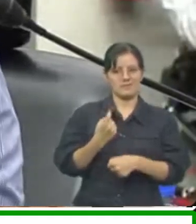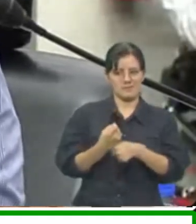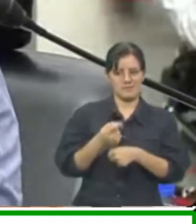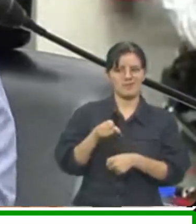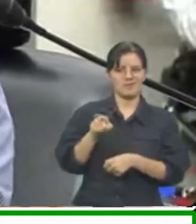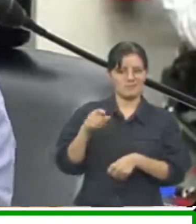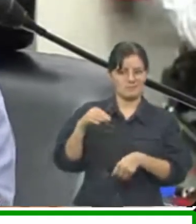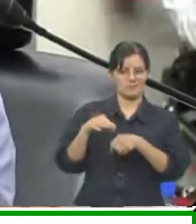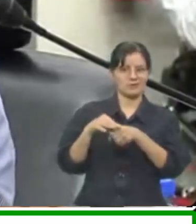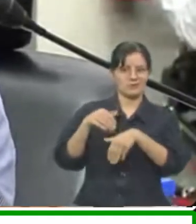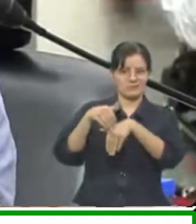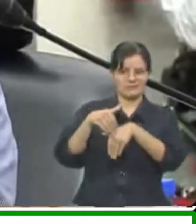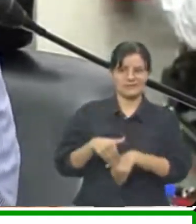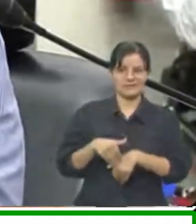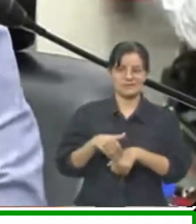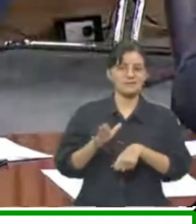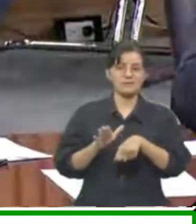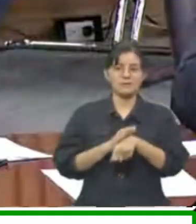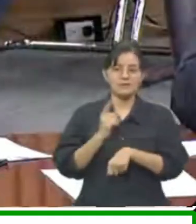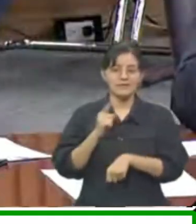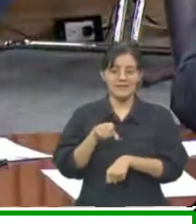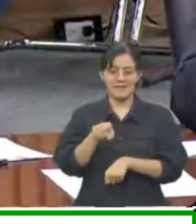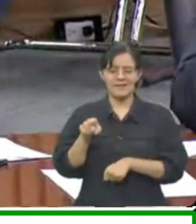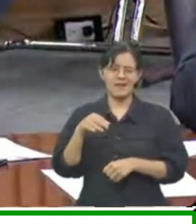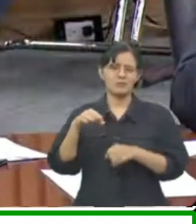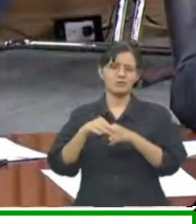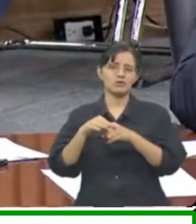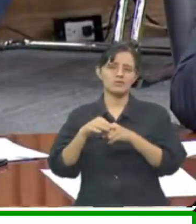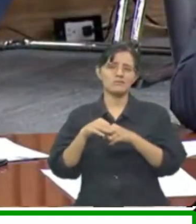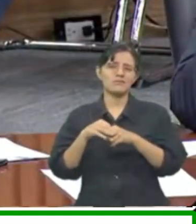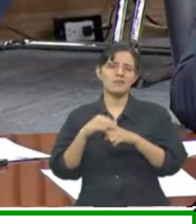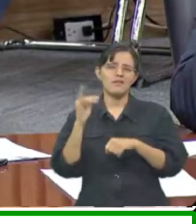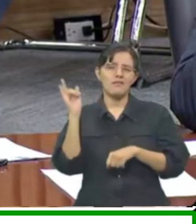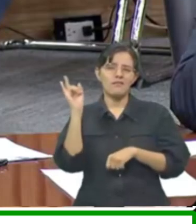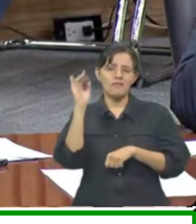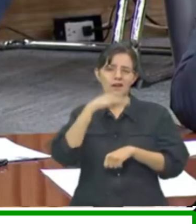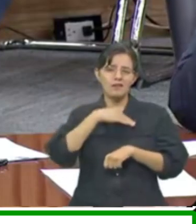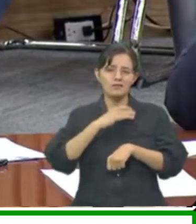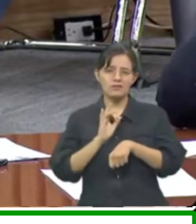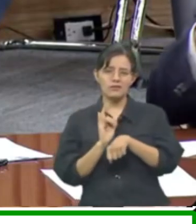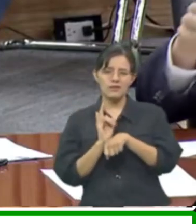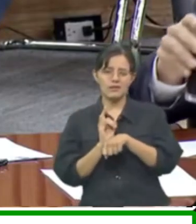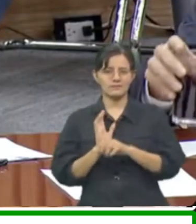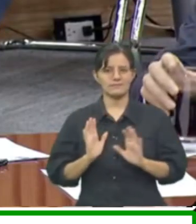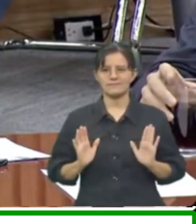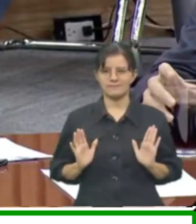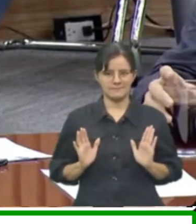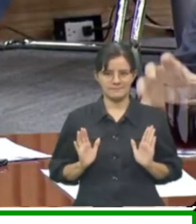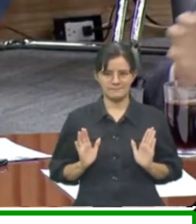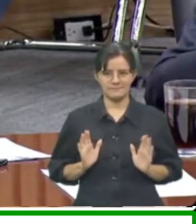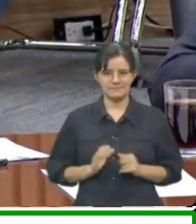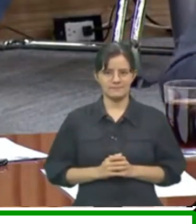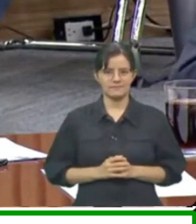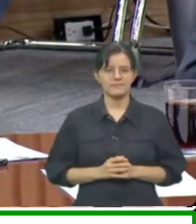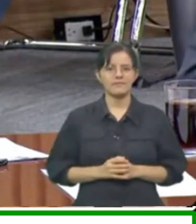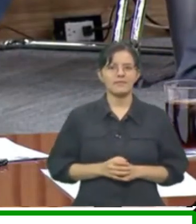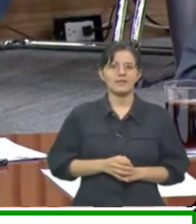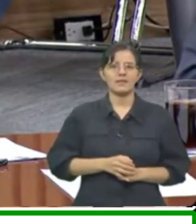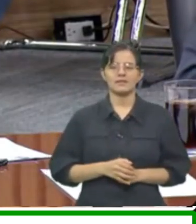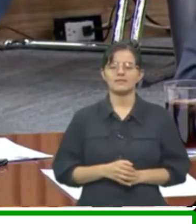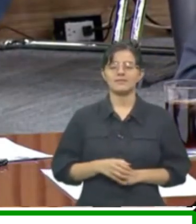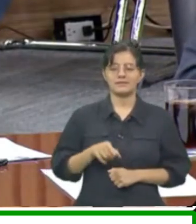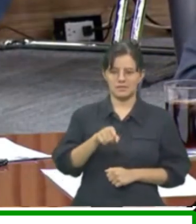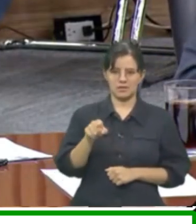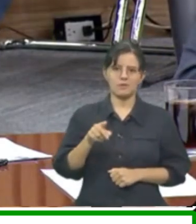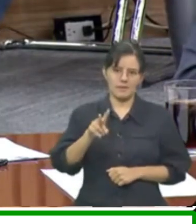gestión de votos solo por el hecho de ser minoría. Es decir, el hecho de ser